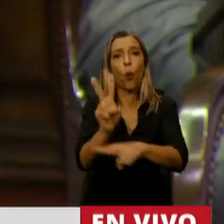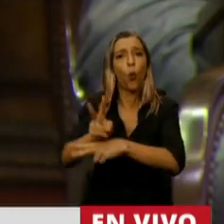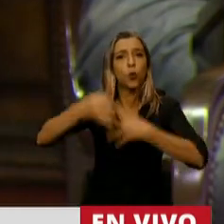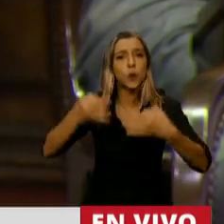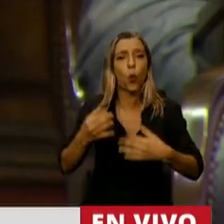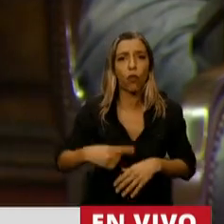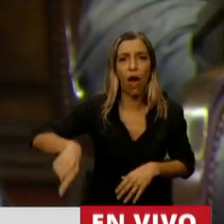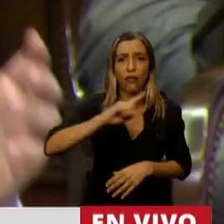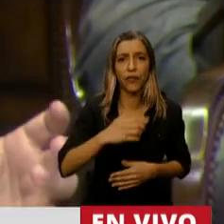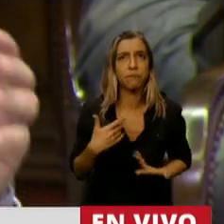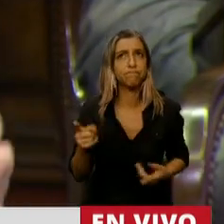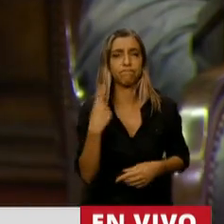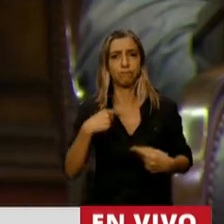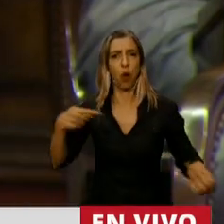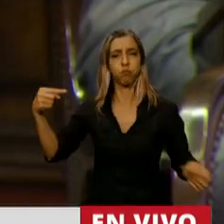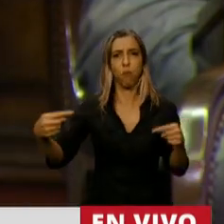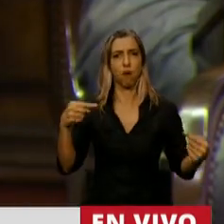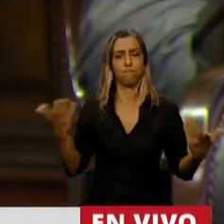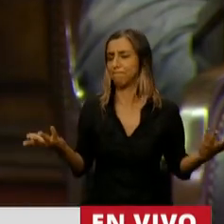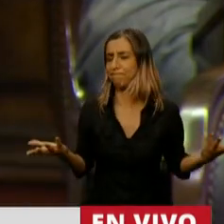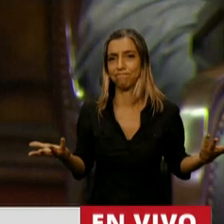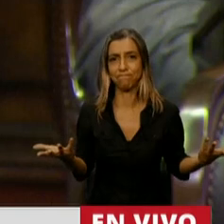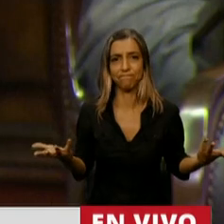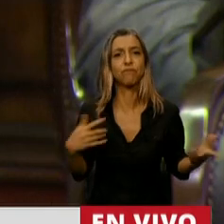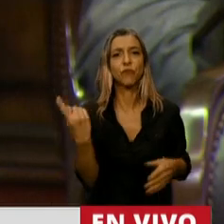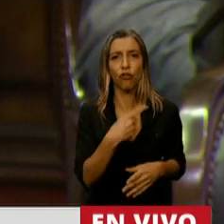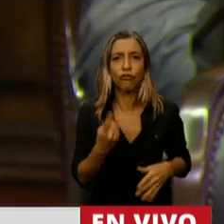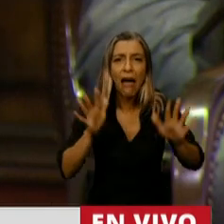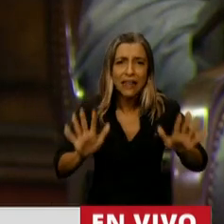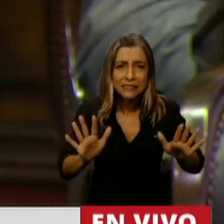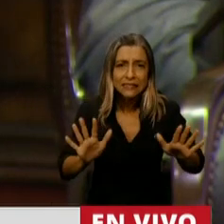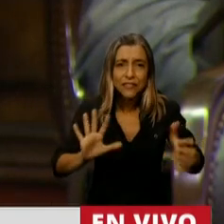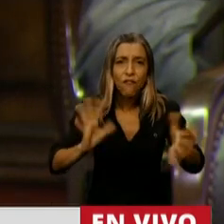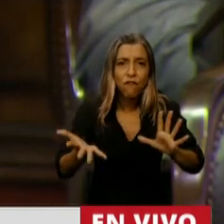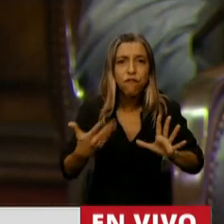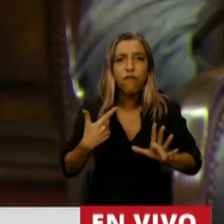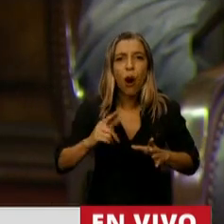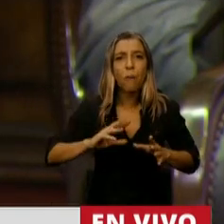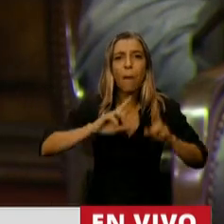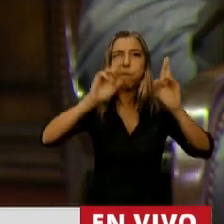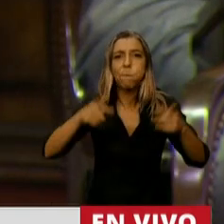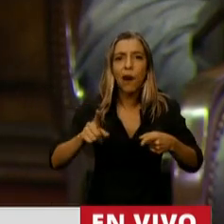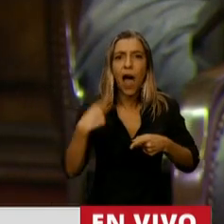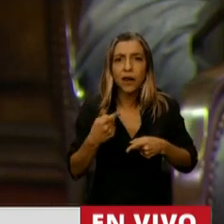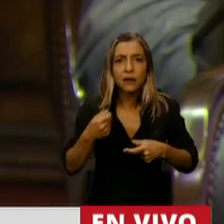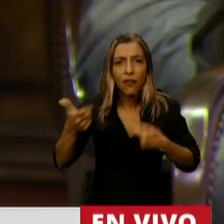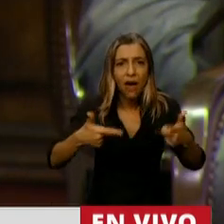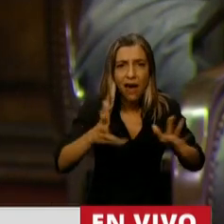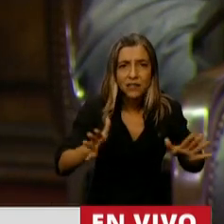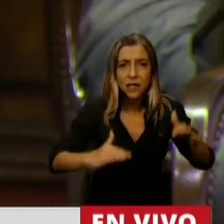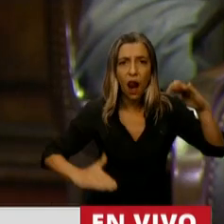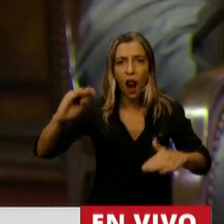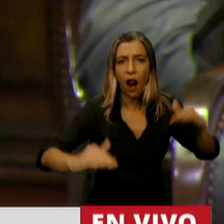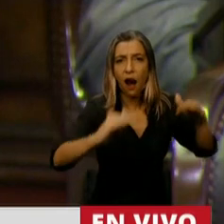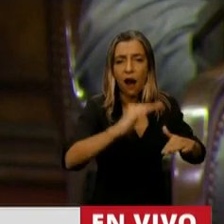incongruencia que tenemos una política de personal tan dispar y que castiga de la forma que hacemos